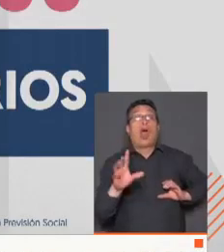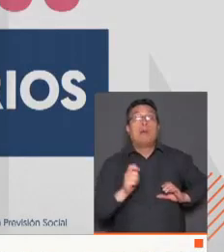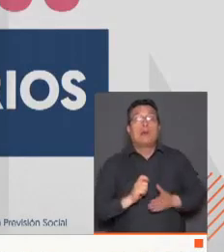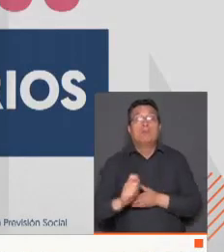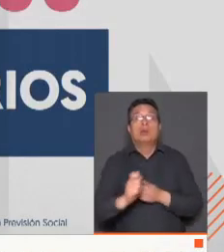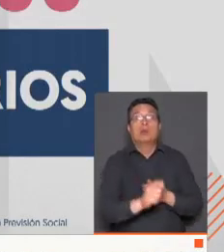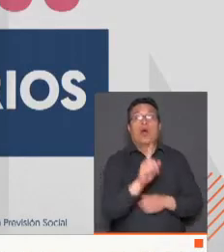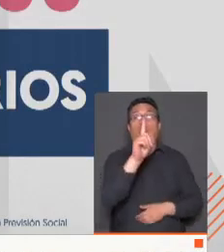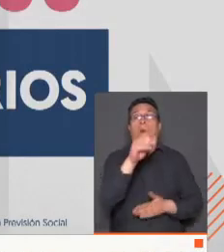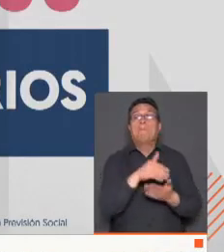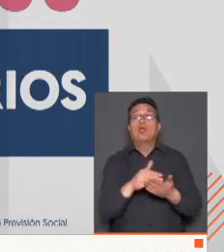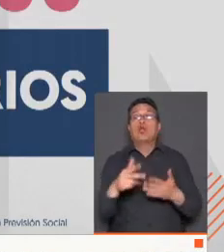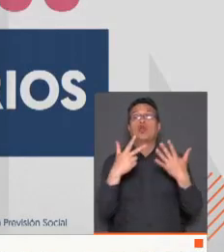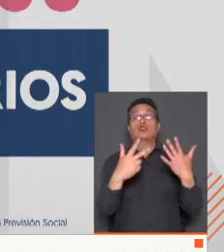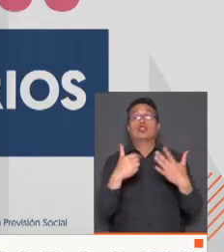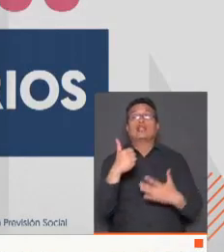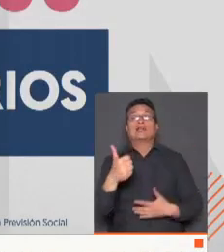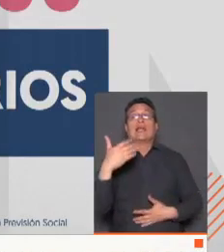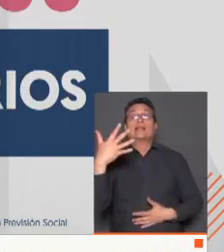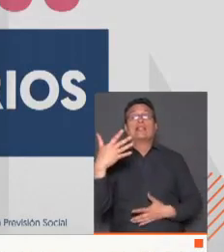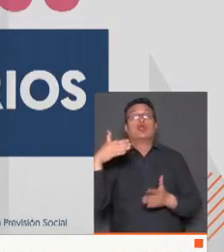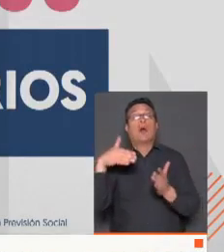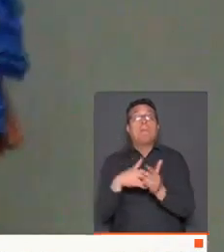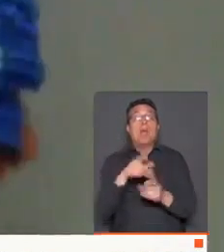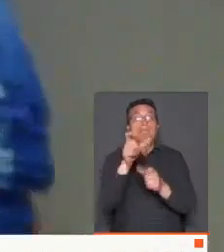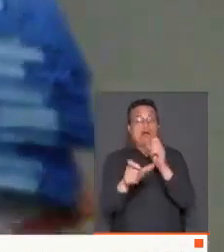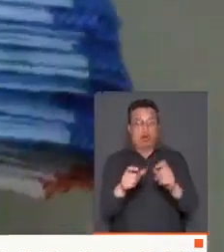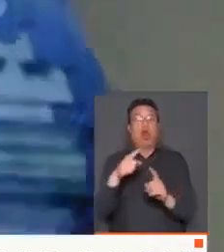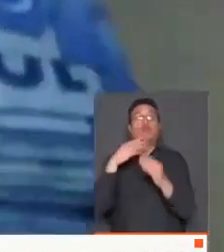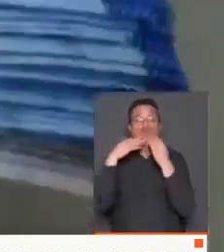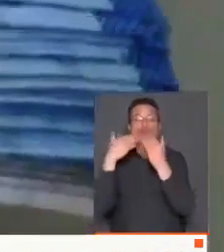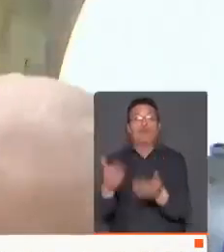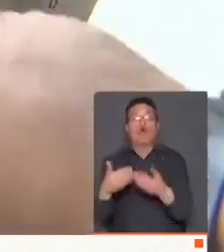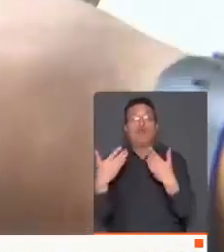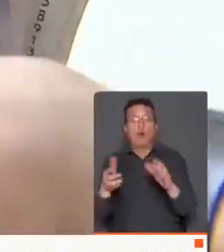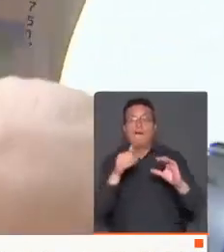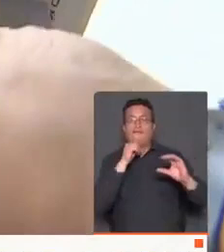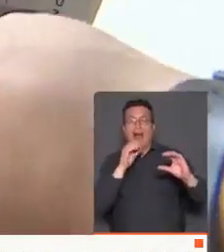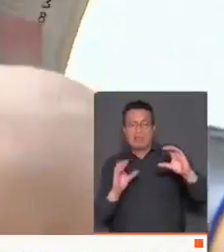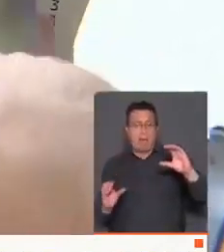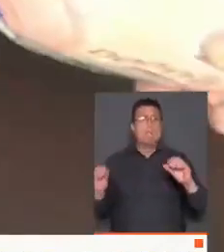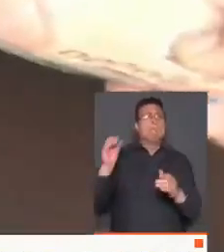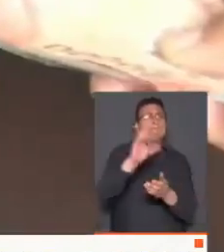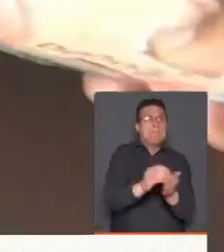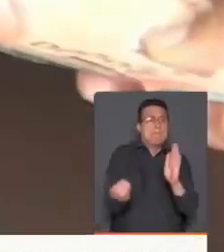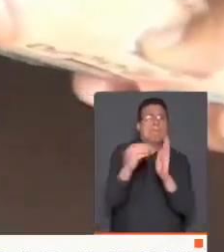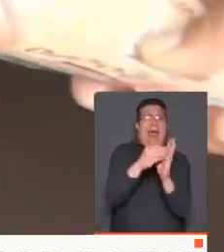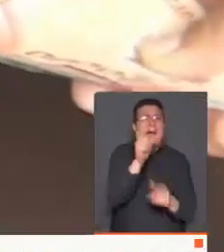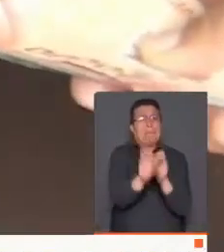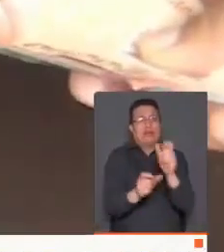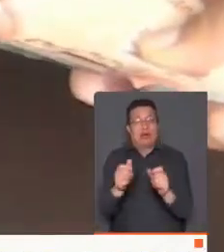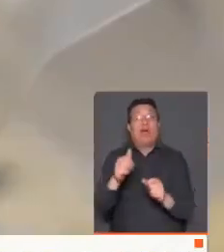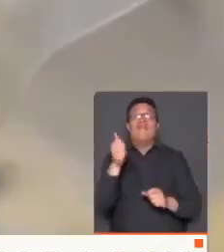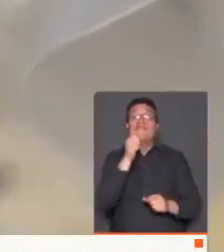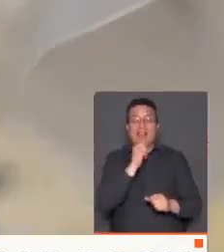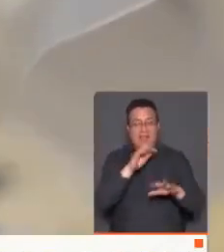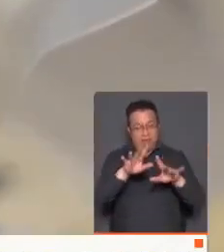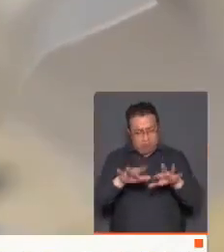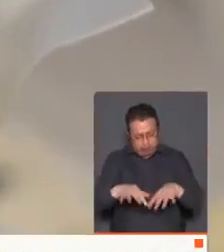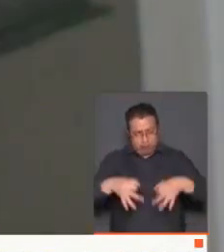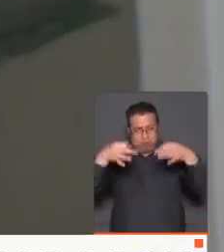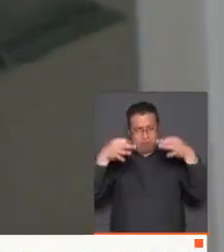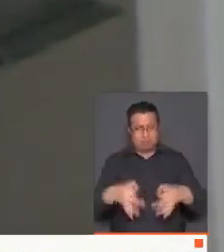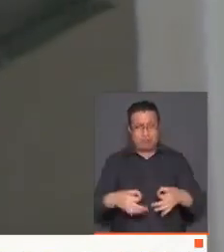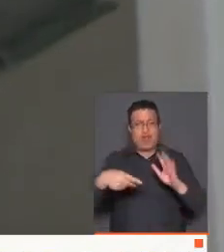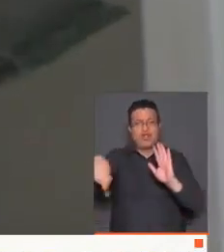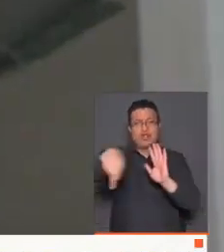un millón 865 mil favorescidos con la pensión garantizado universal algunos apuntan a la redacción de la norma original luego